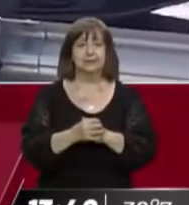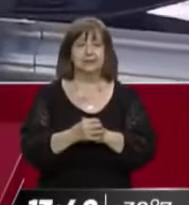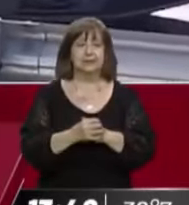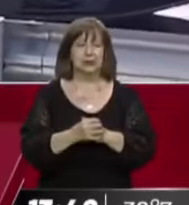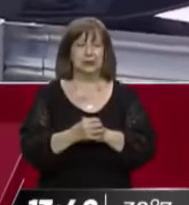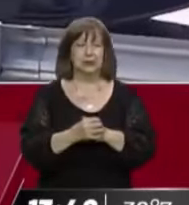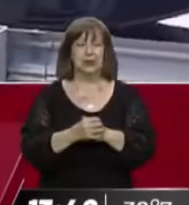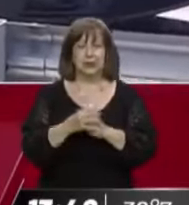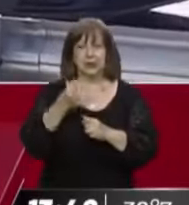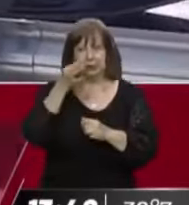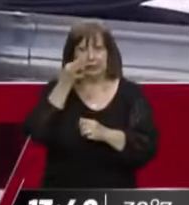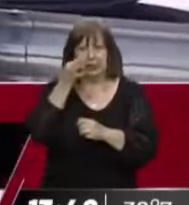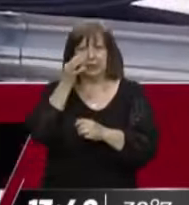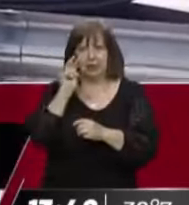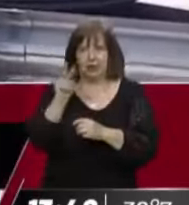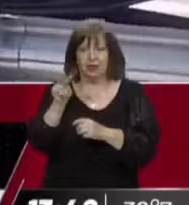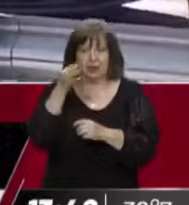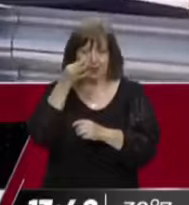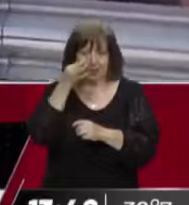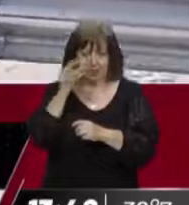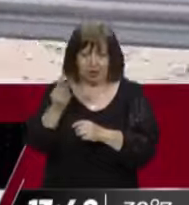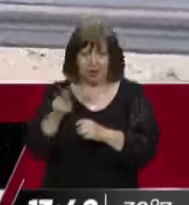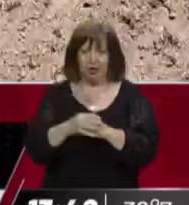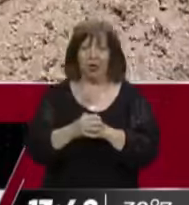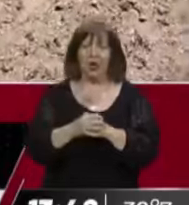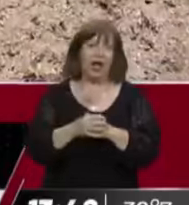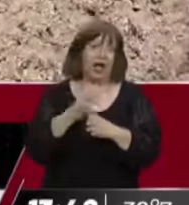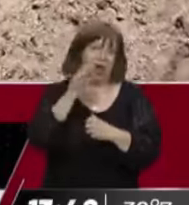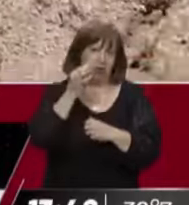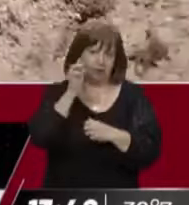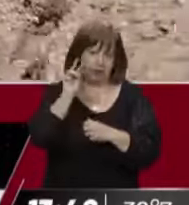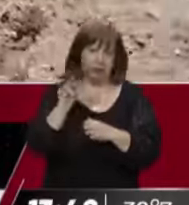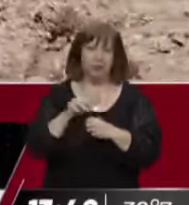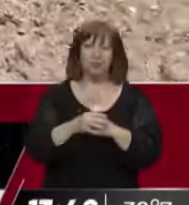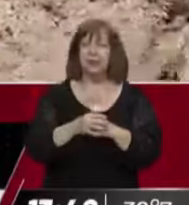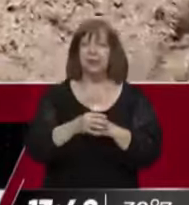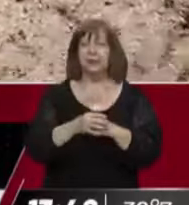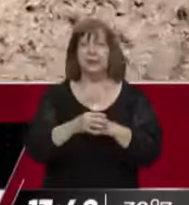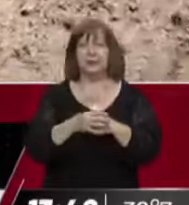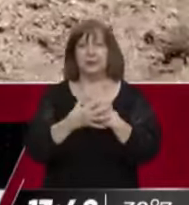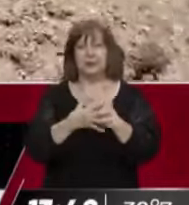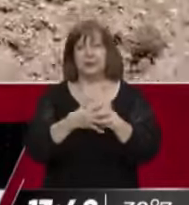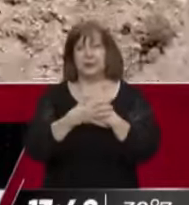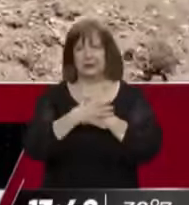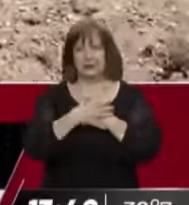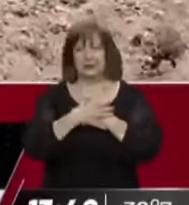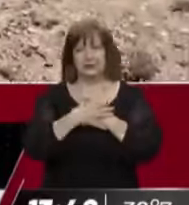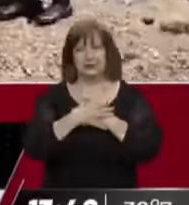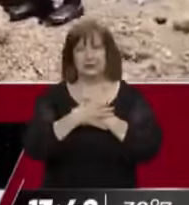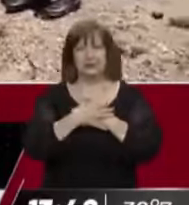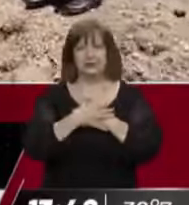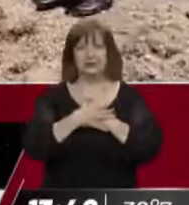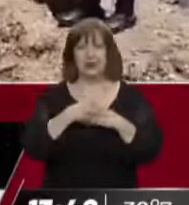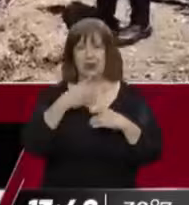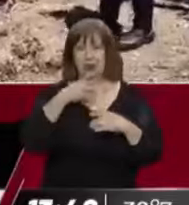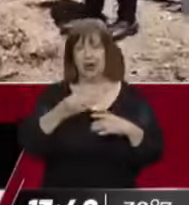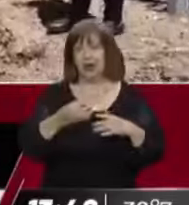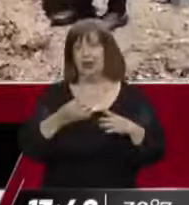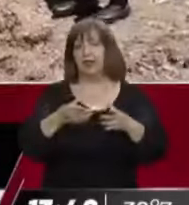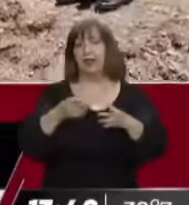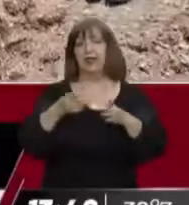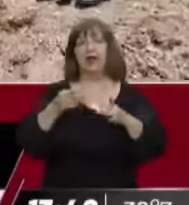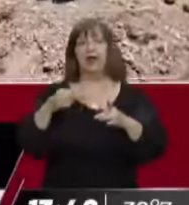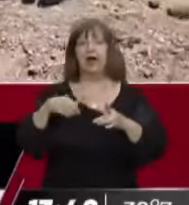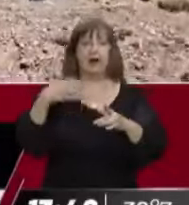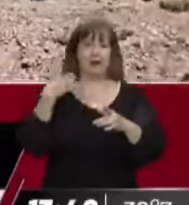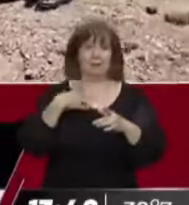pero... No, tremendo, tremendo, porque estamos viendo, nos dicen, te contamos, Pablo, que llegar hemos al lugar, hecho que el pantalla dueño... partida.